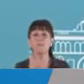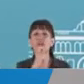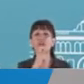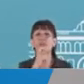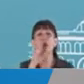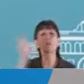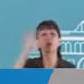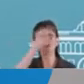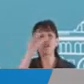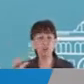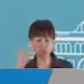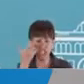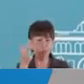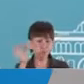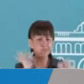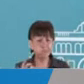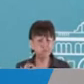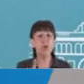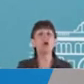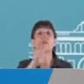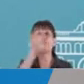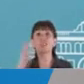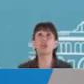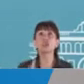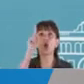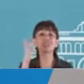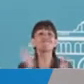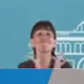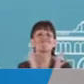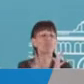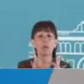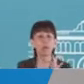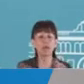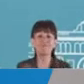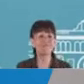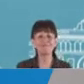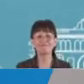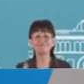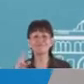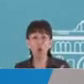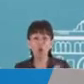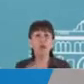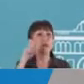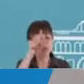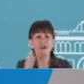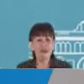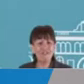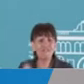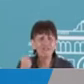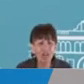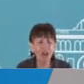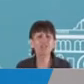algunos algunos gremios que que han venido planteando esta posibilidad